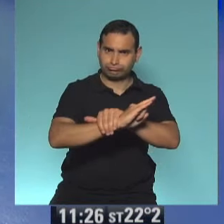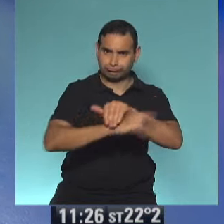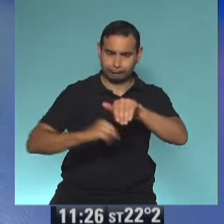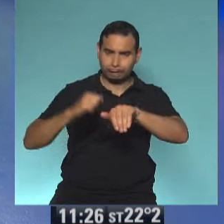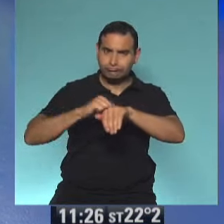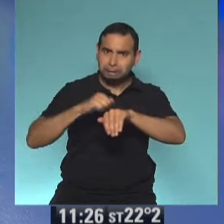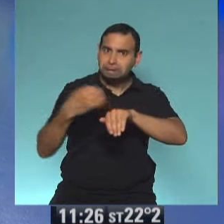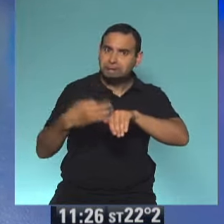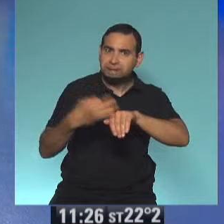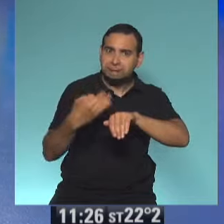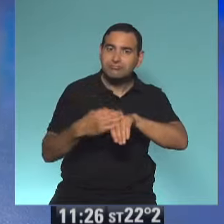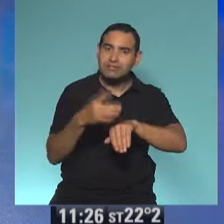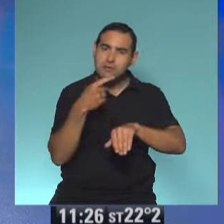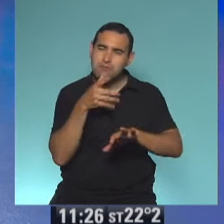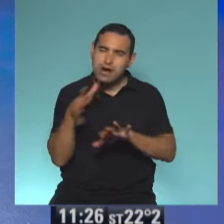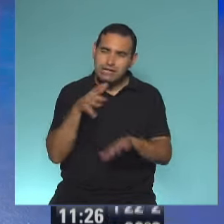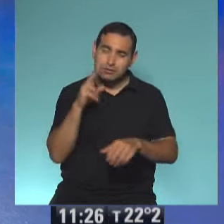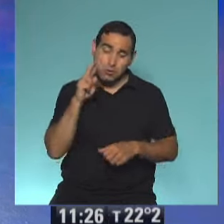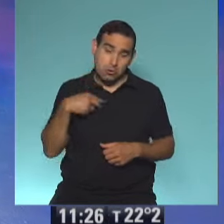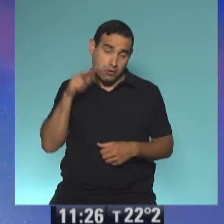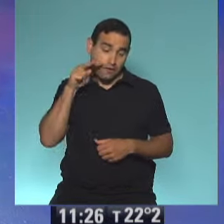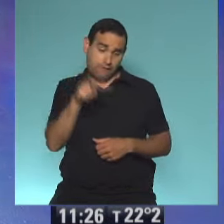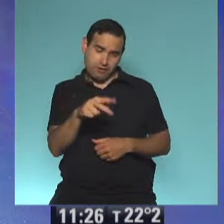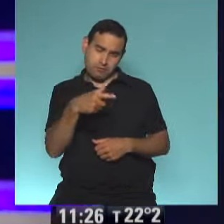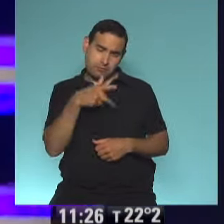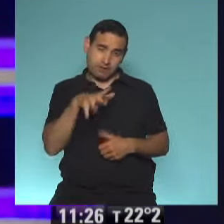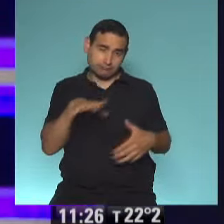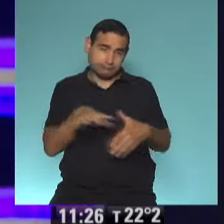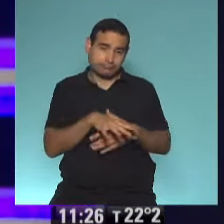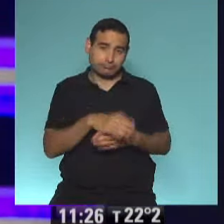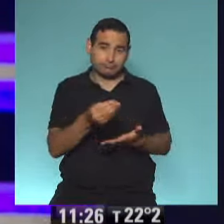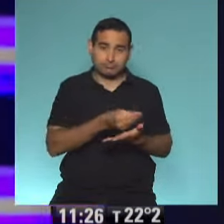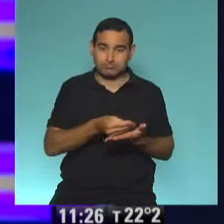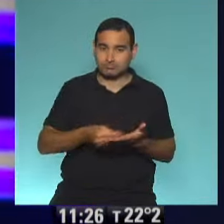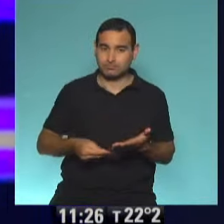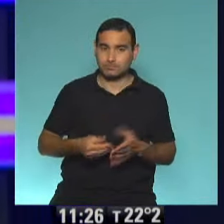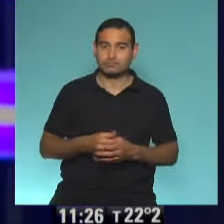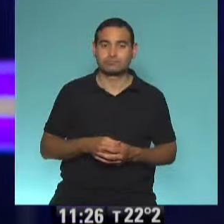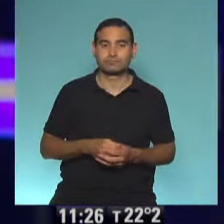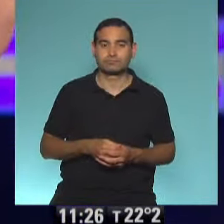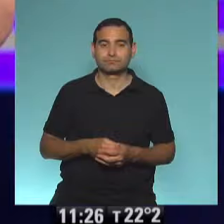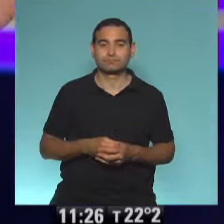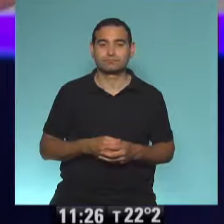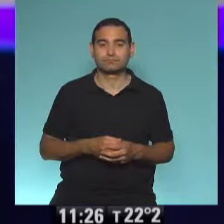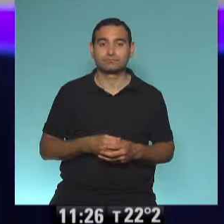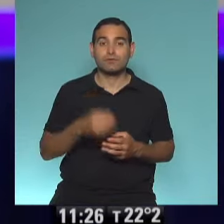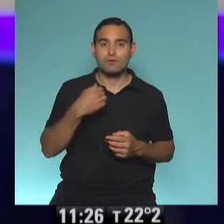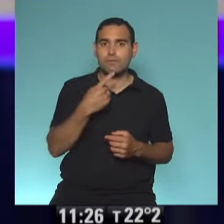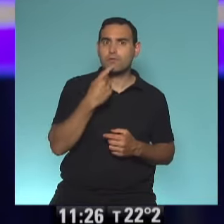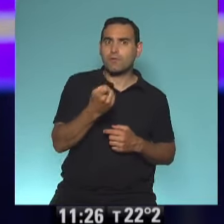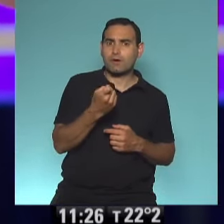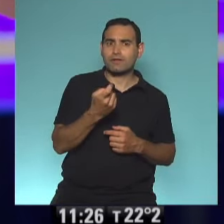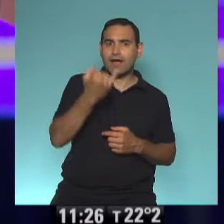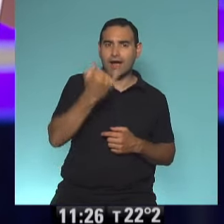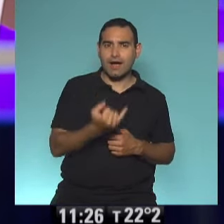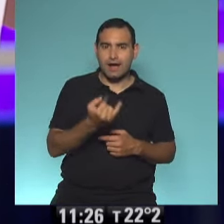lo más parecido posible a lo que veía desde acá, que fue el caparazón. Y entonces lo que noté es que tiene